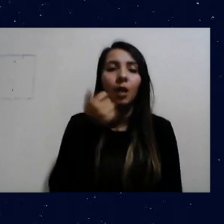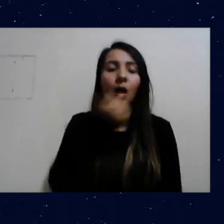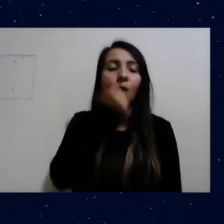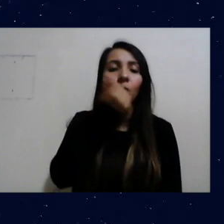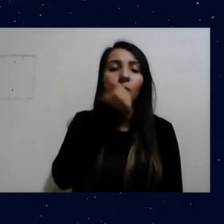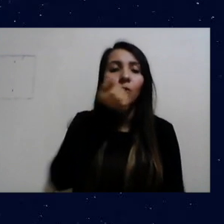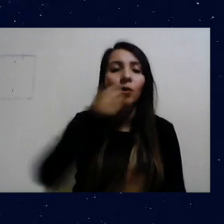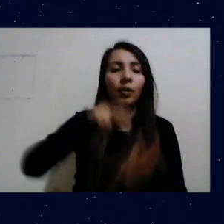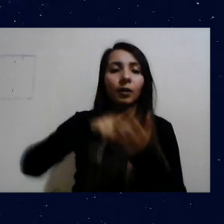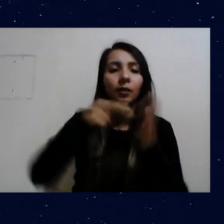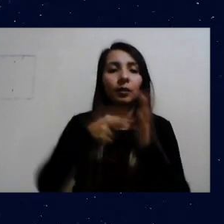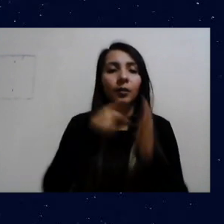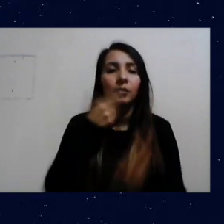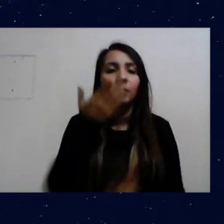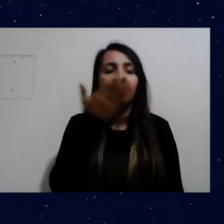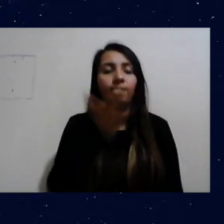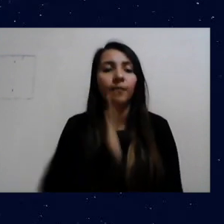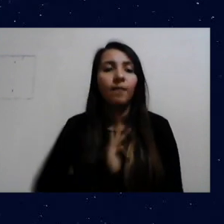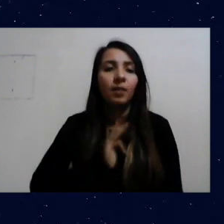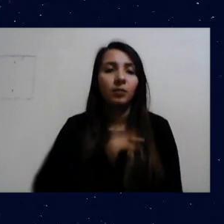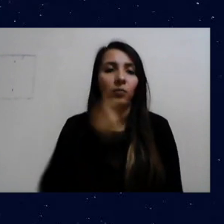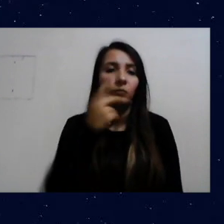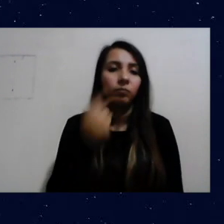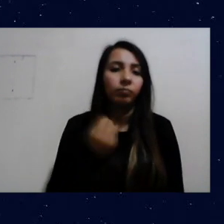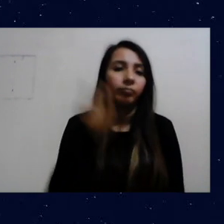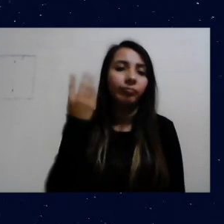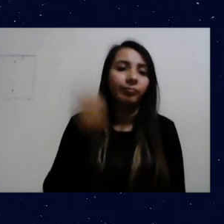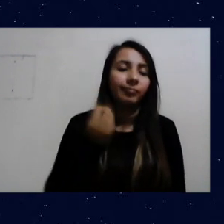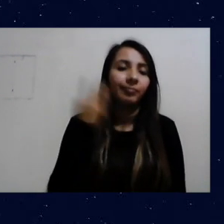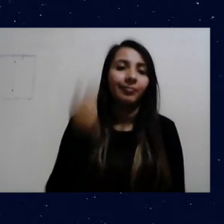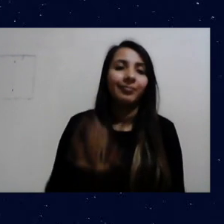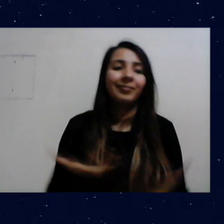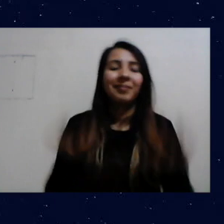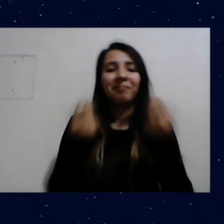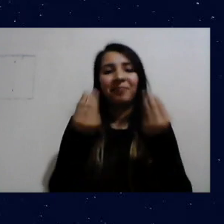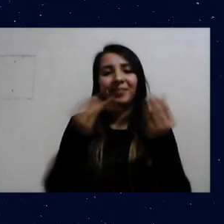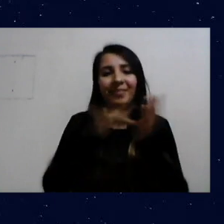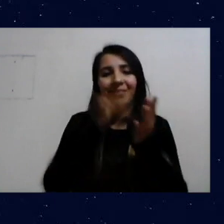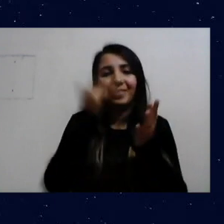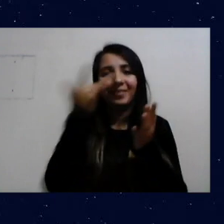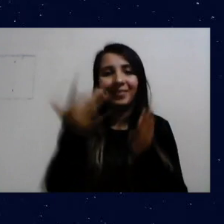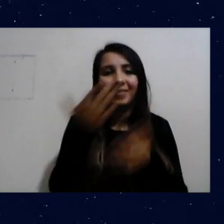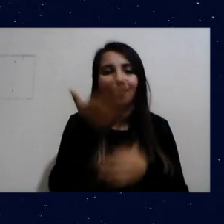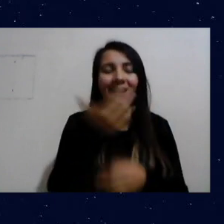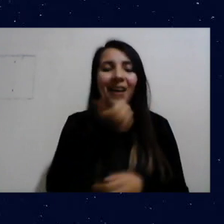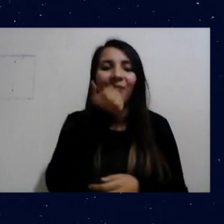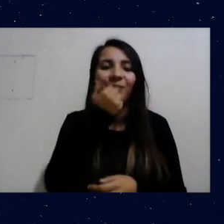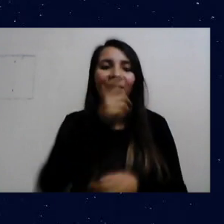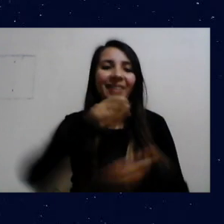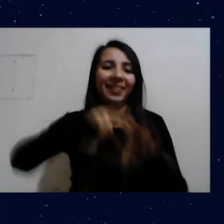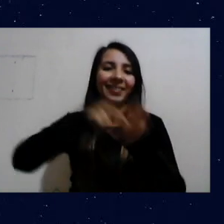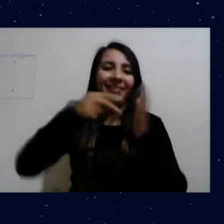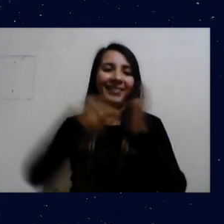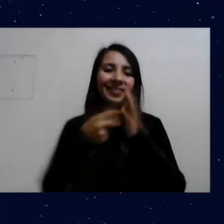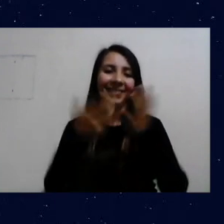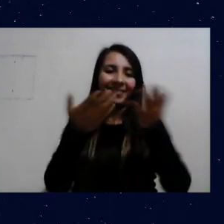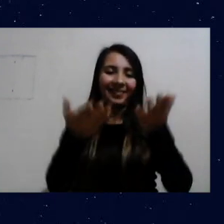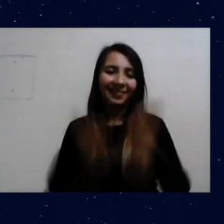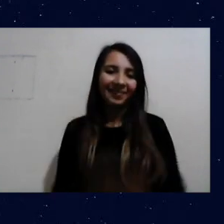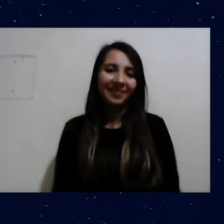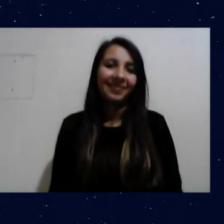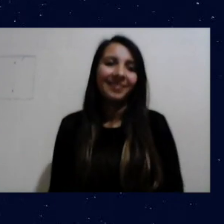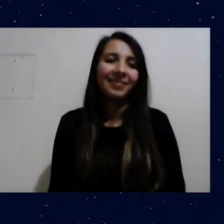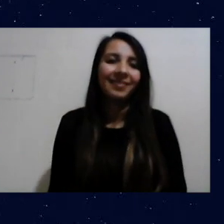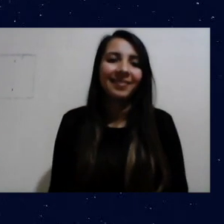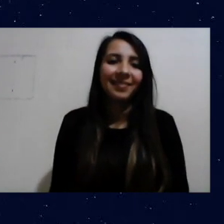Pues muchas gracias, estudiante de ingeniería. Cuando quieras, puedes pedir el